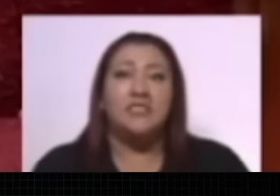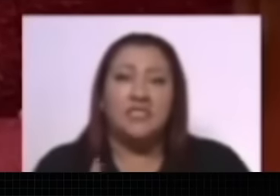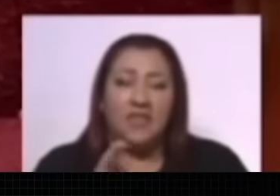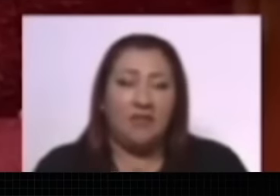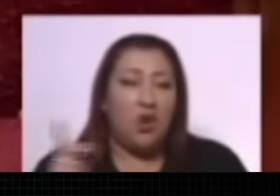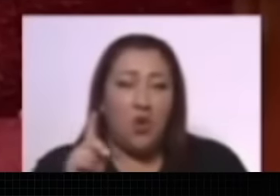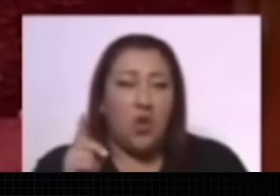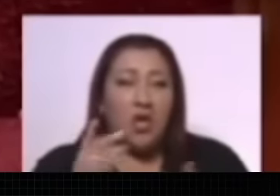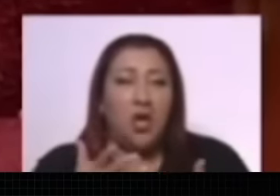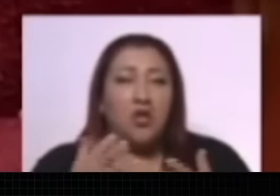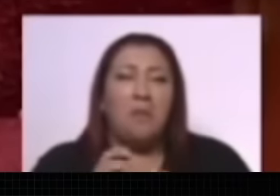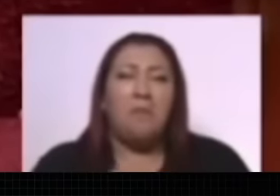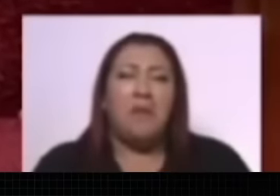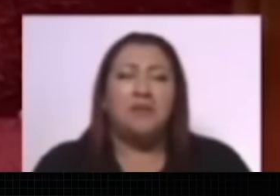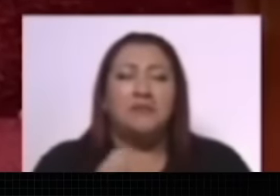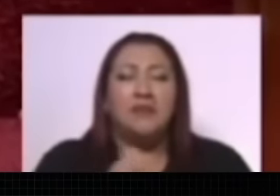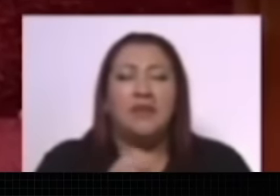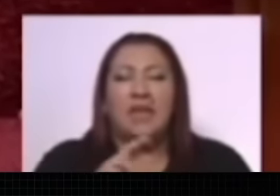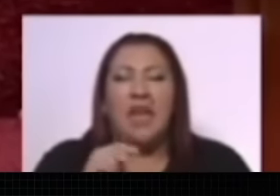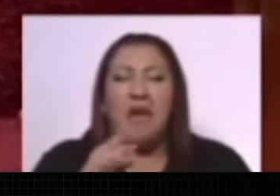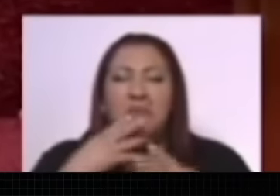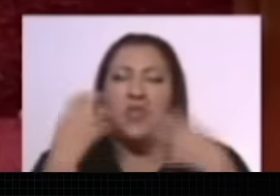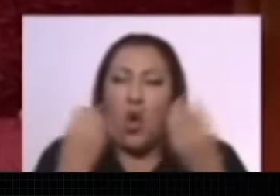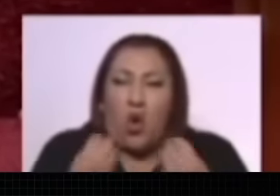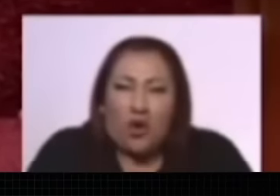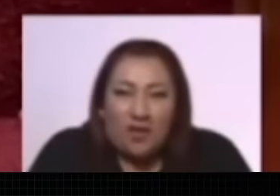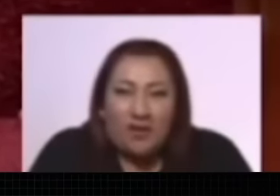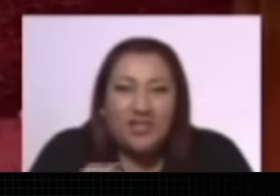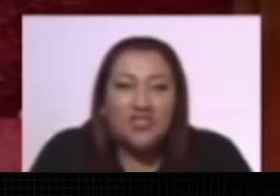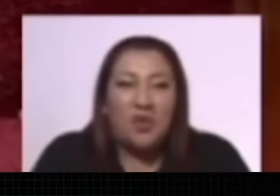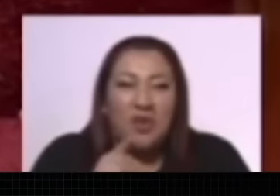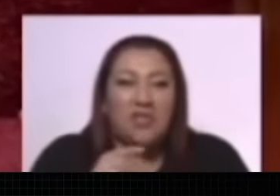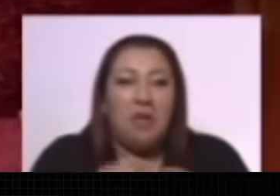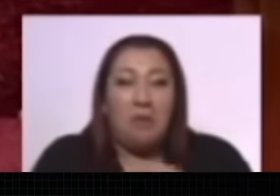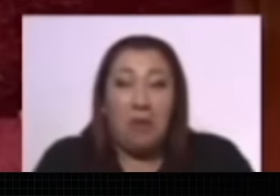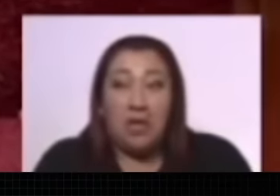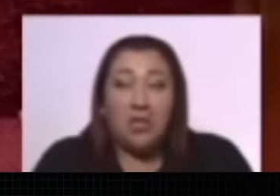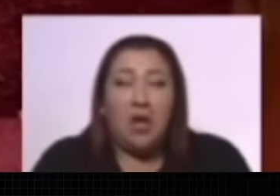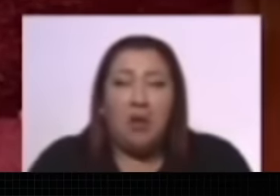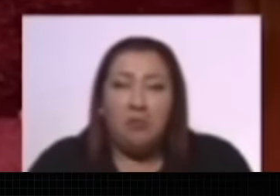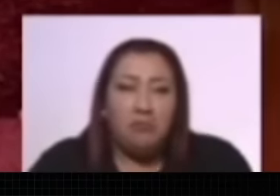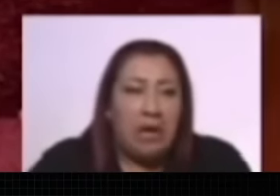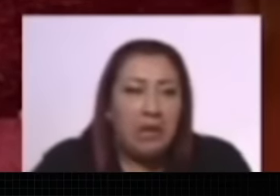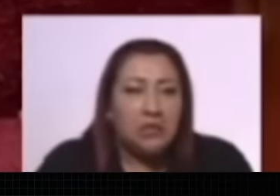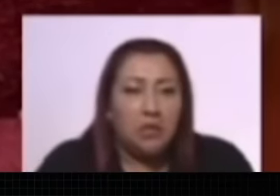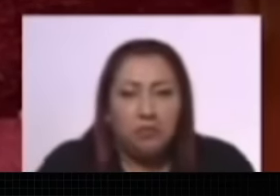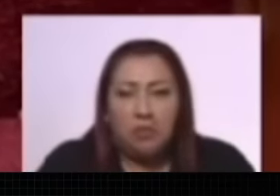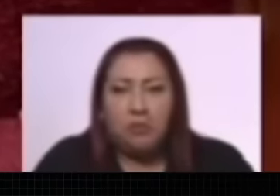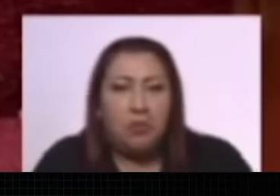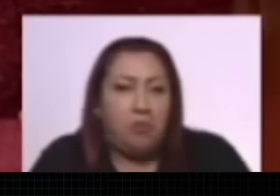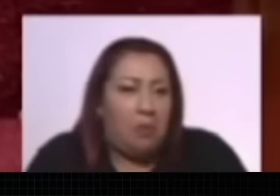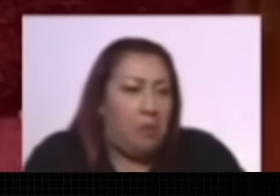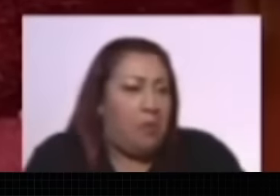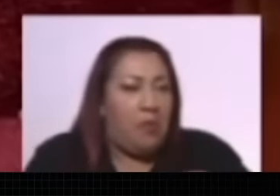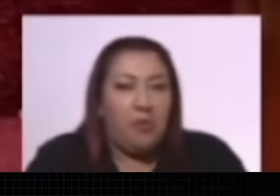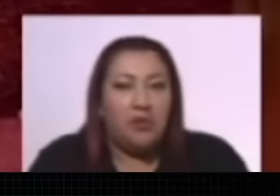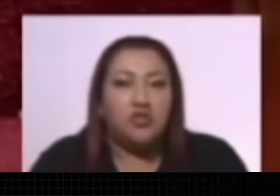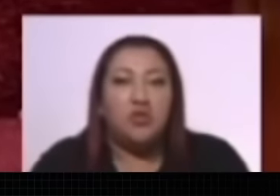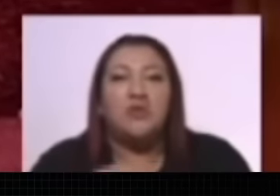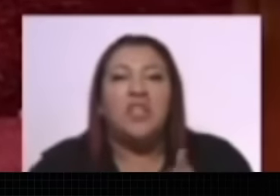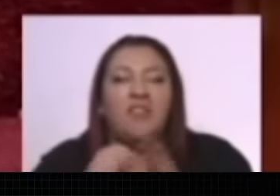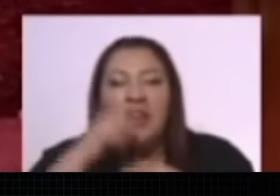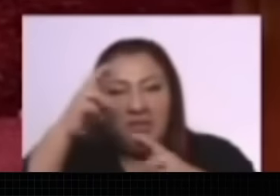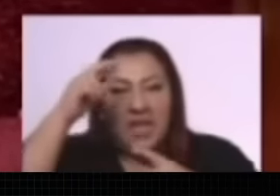el fenómeno más grave que corroe incluso las bases mismas del sistema